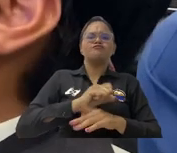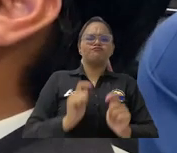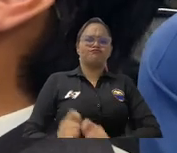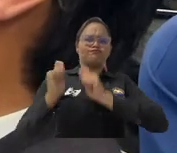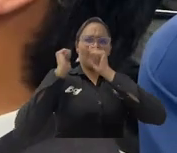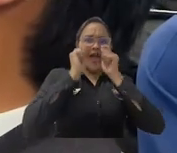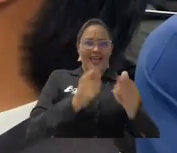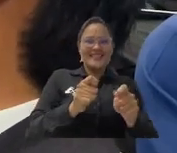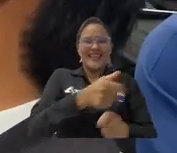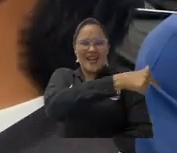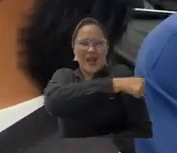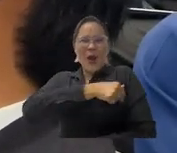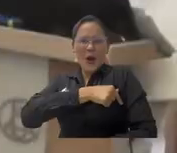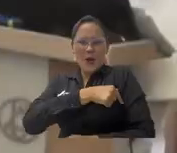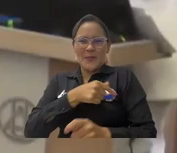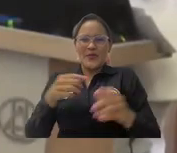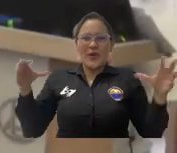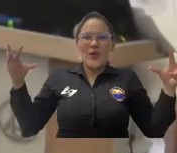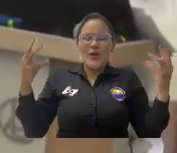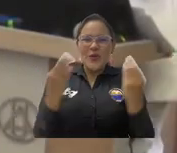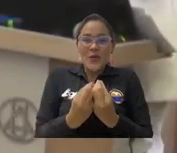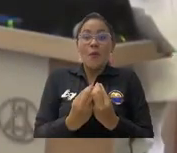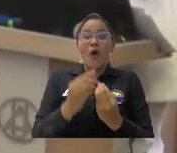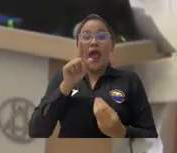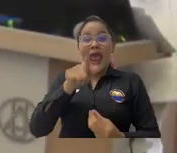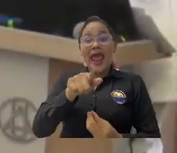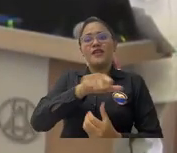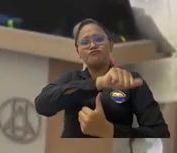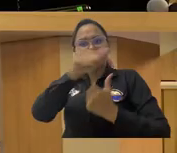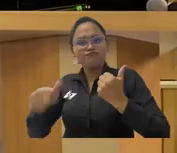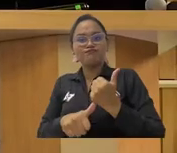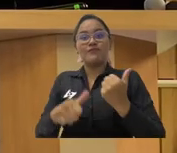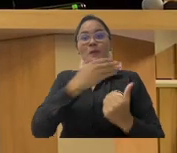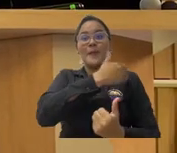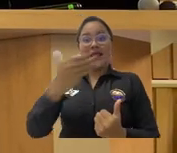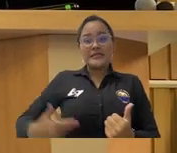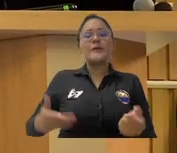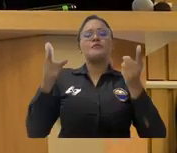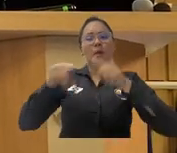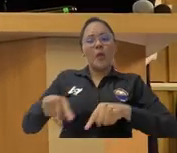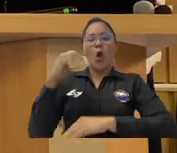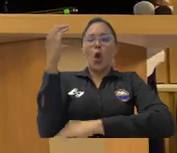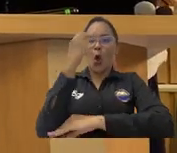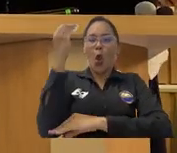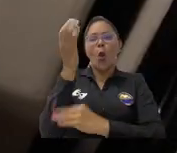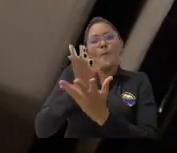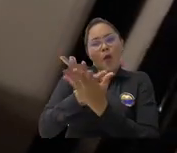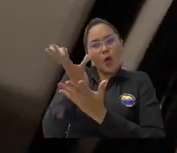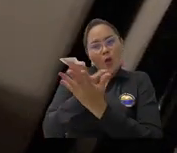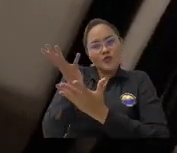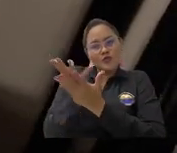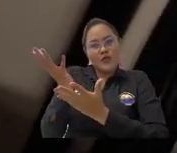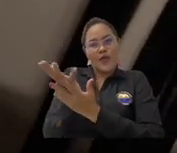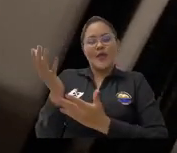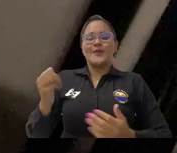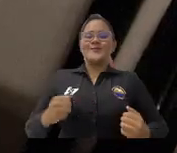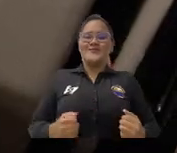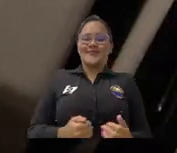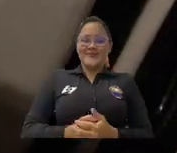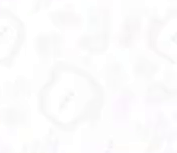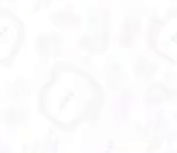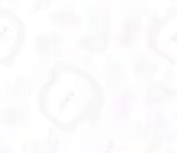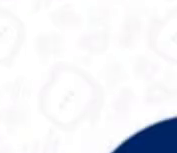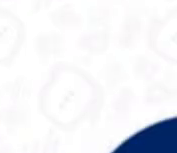fue designado en el Comité Técnico Andino de Acreditaciones como su presidente y además consejero por Colombia ante este